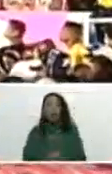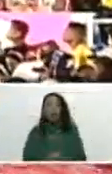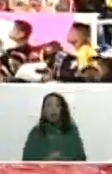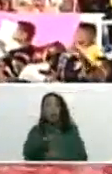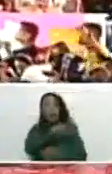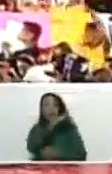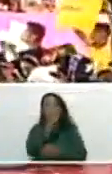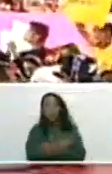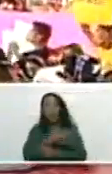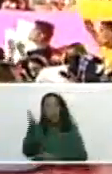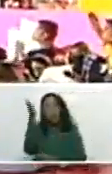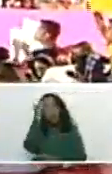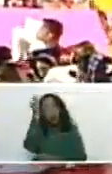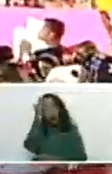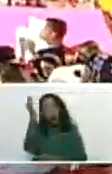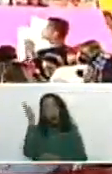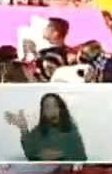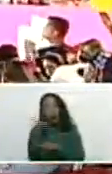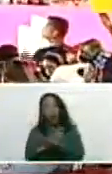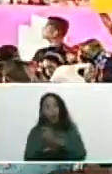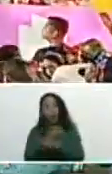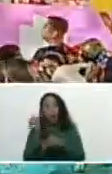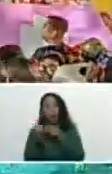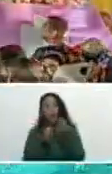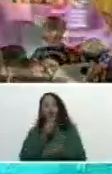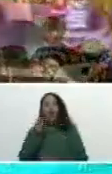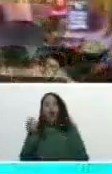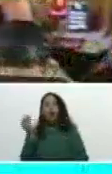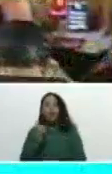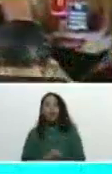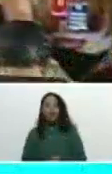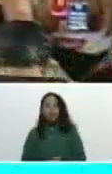del conocimiento, a gobernar como juventud.